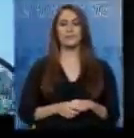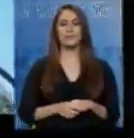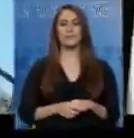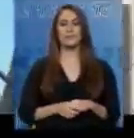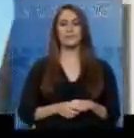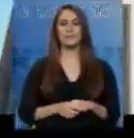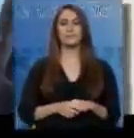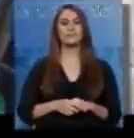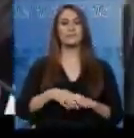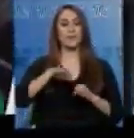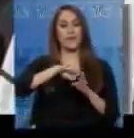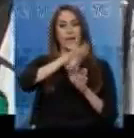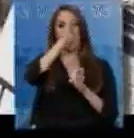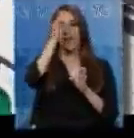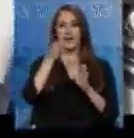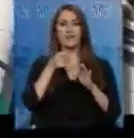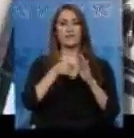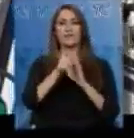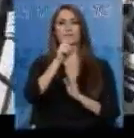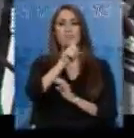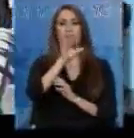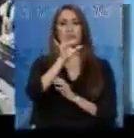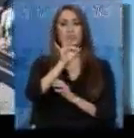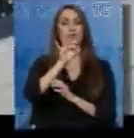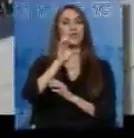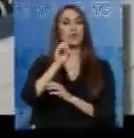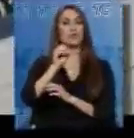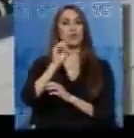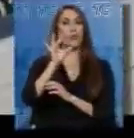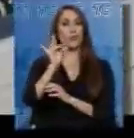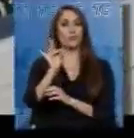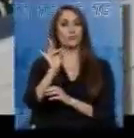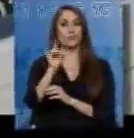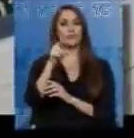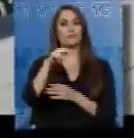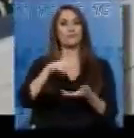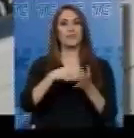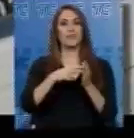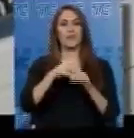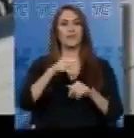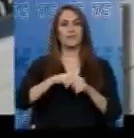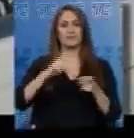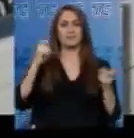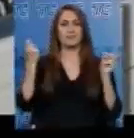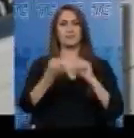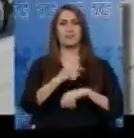Pasar por el Arco de la Circasiana, construido en 1908, es como transportarse en el tiempo.